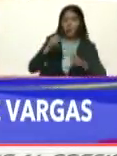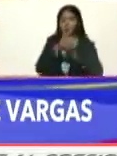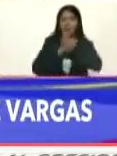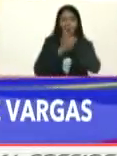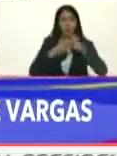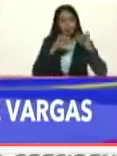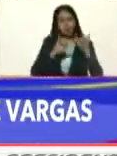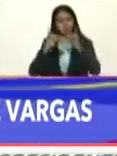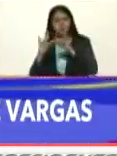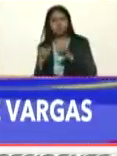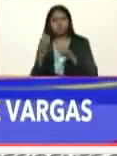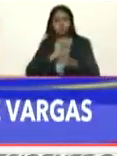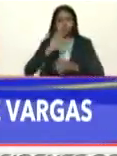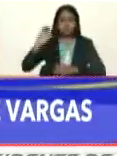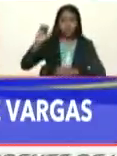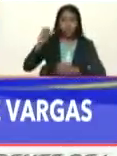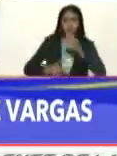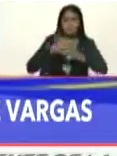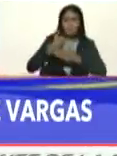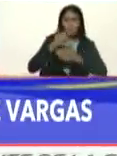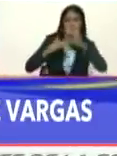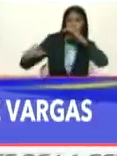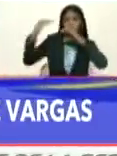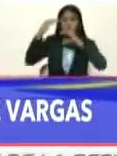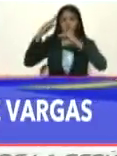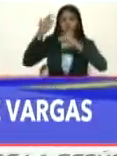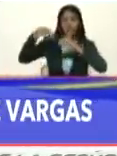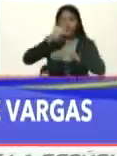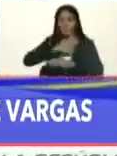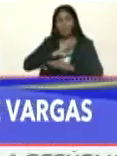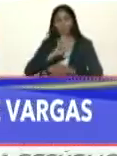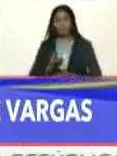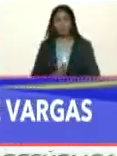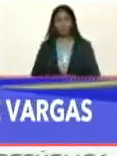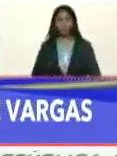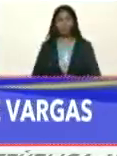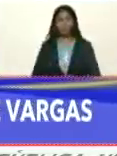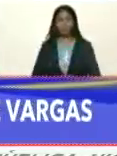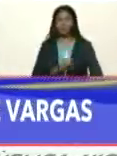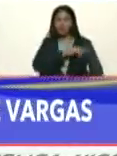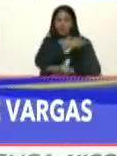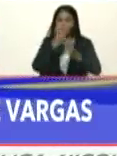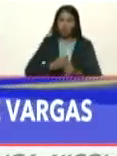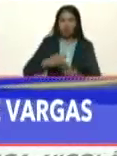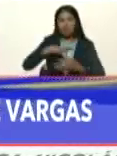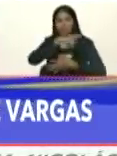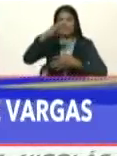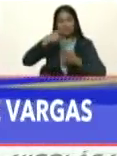amor y el patriotismo al máximo nivel, con la fuerza